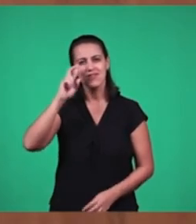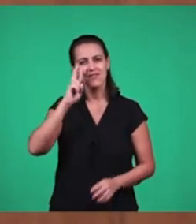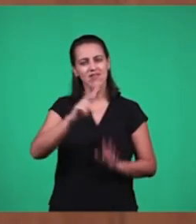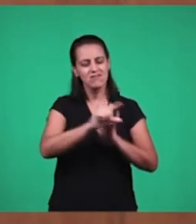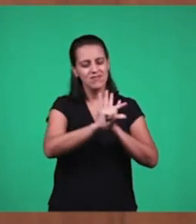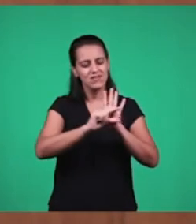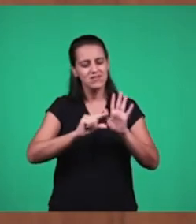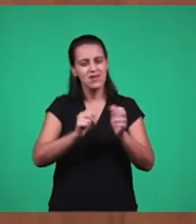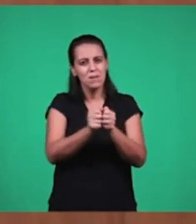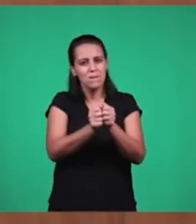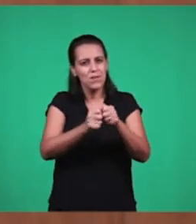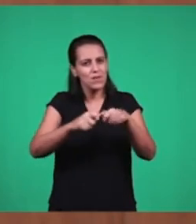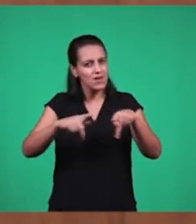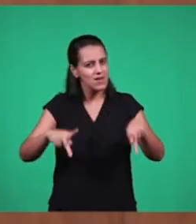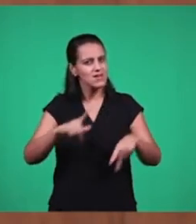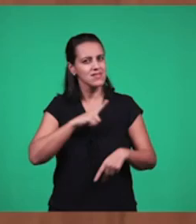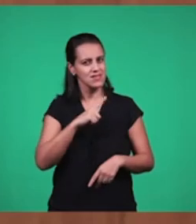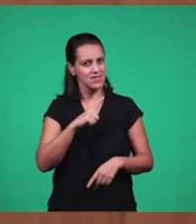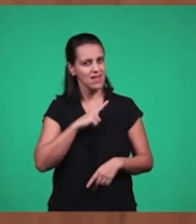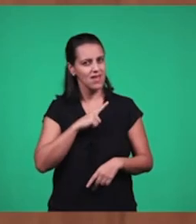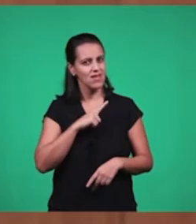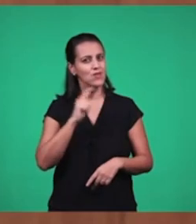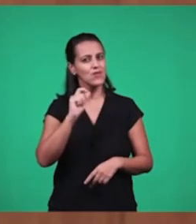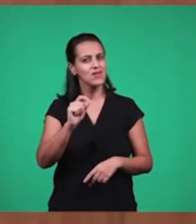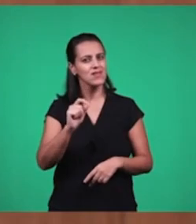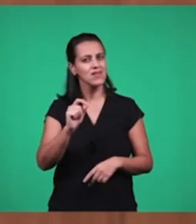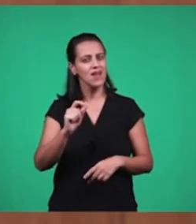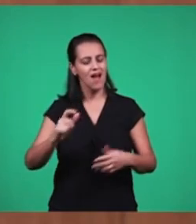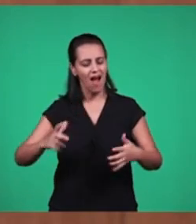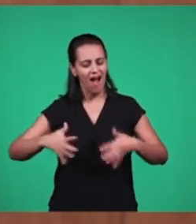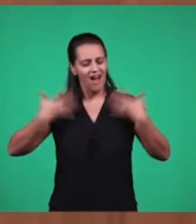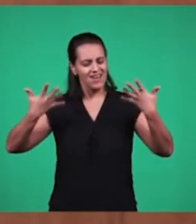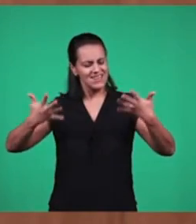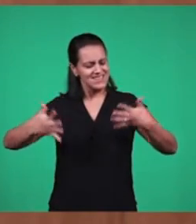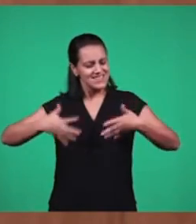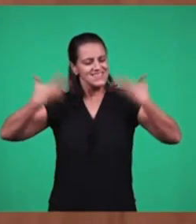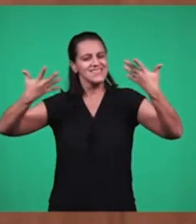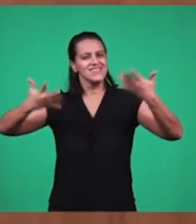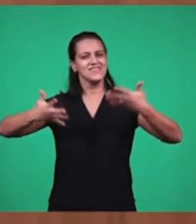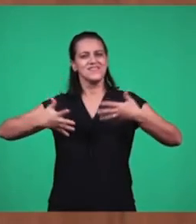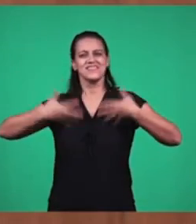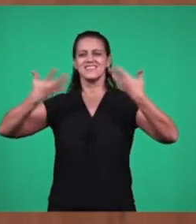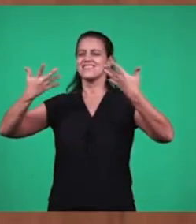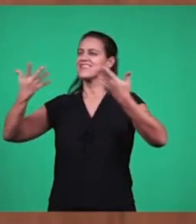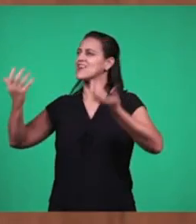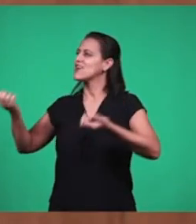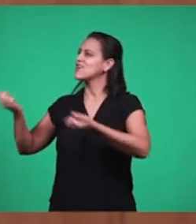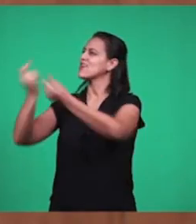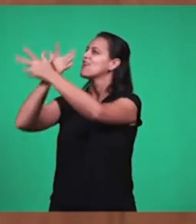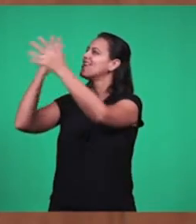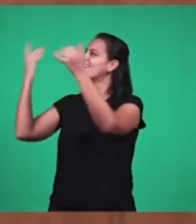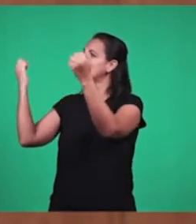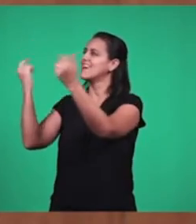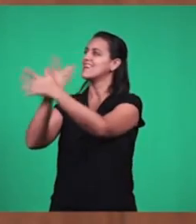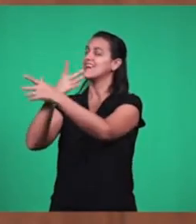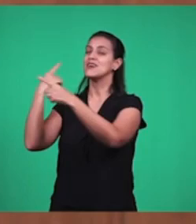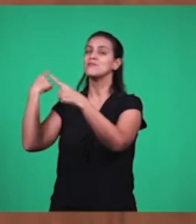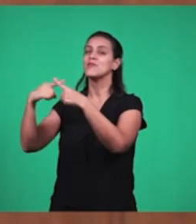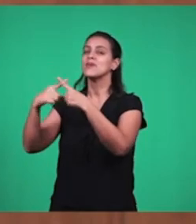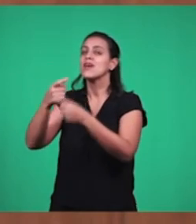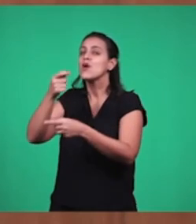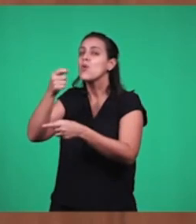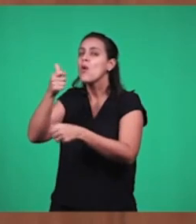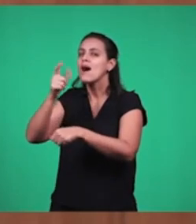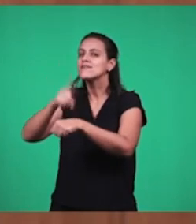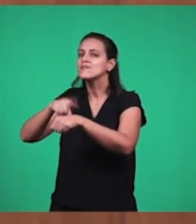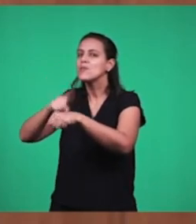en Apocalipsis, que dice así: alegrémonos y regocijémonos y démosle gloria porque han llegado las